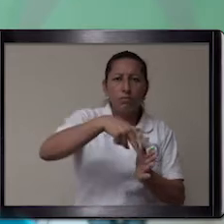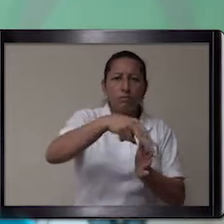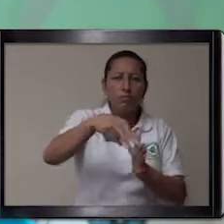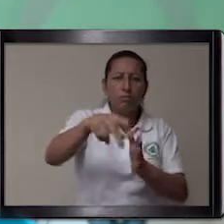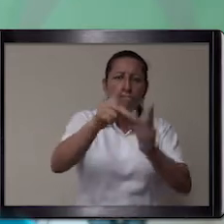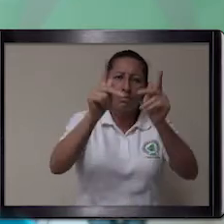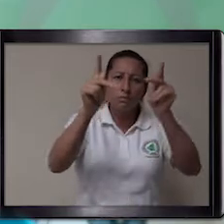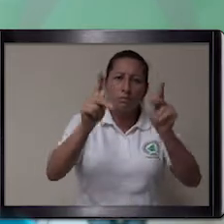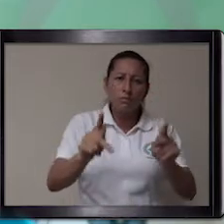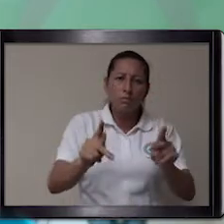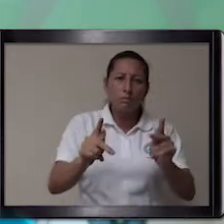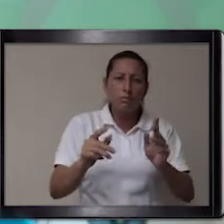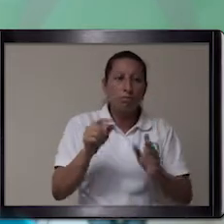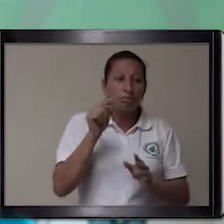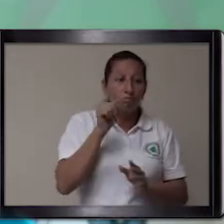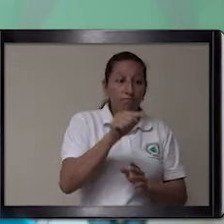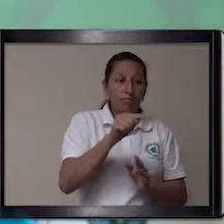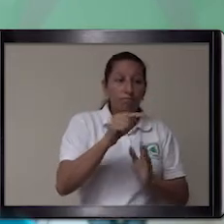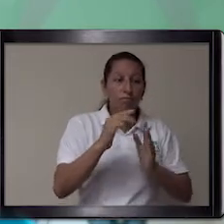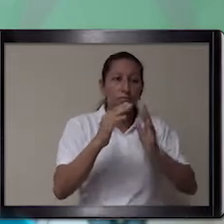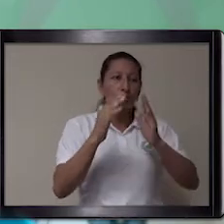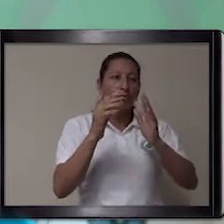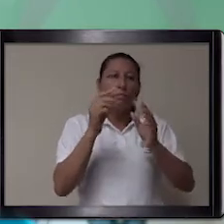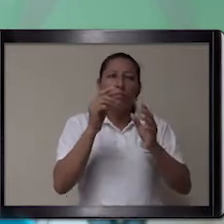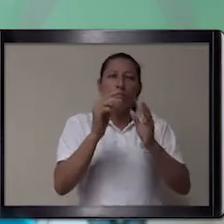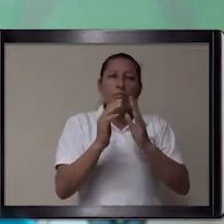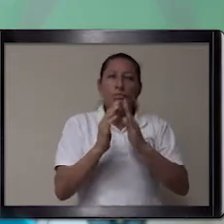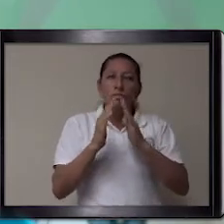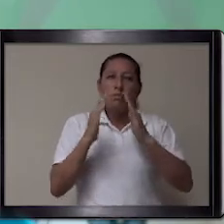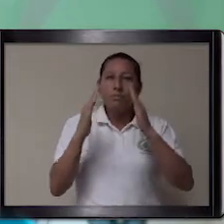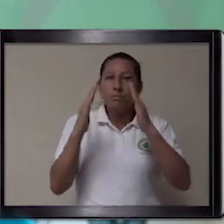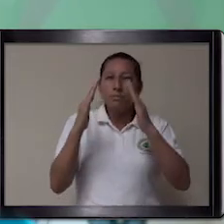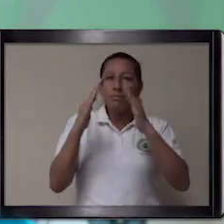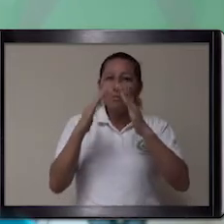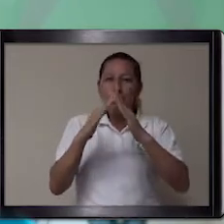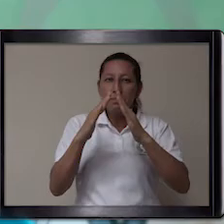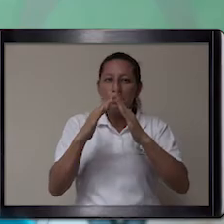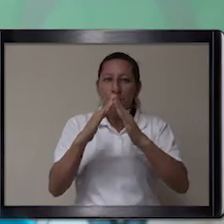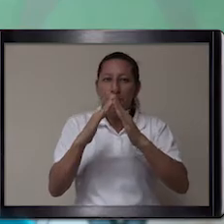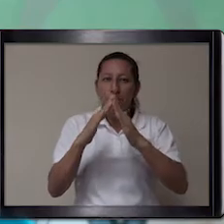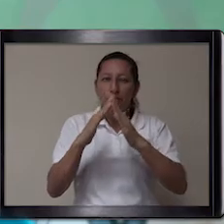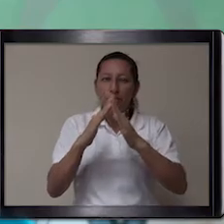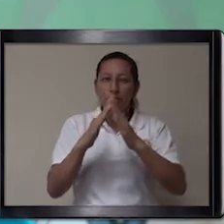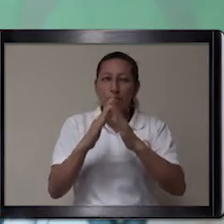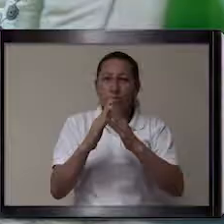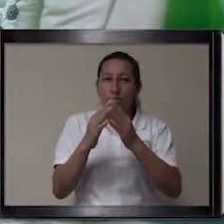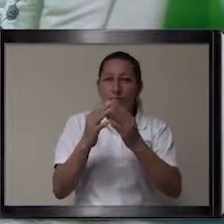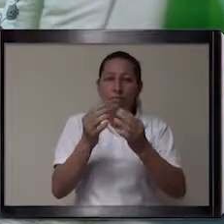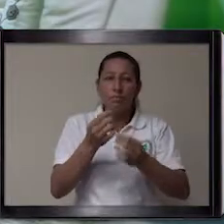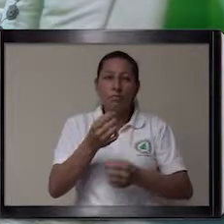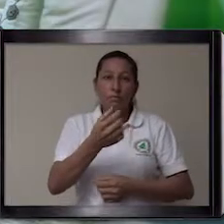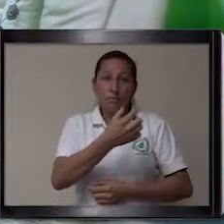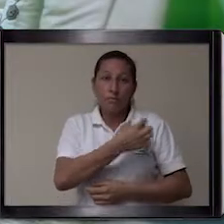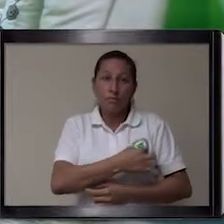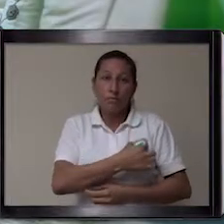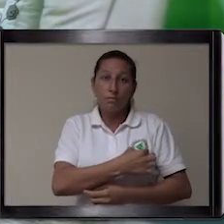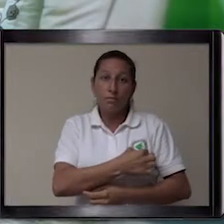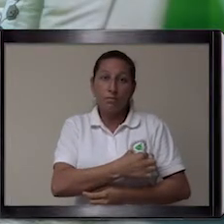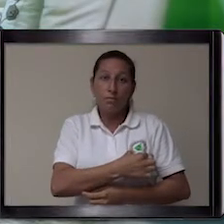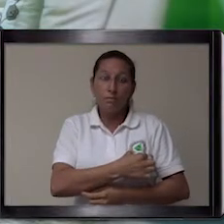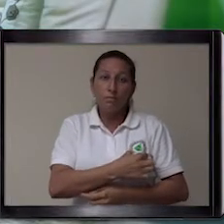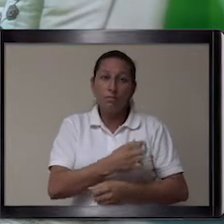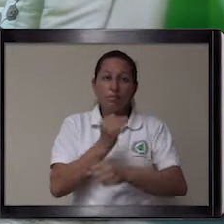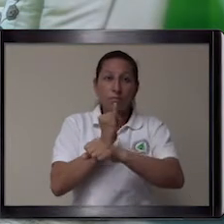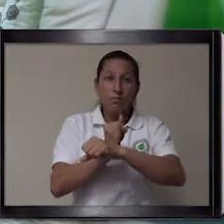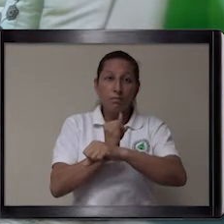vamos a ubicar. En este sentido, las escuelas, las iglesias se llaman estructuras